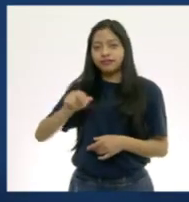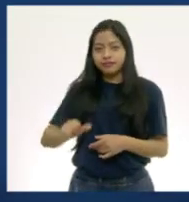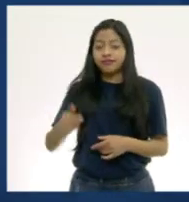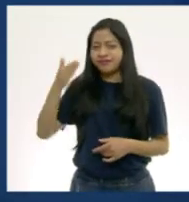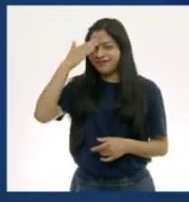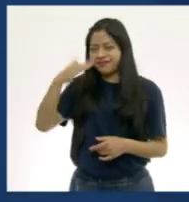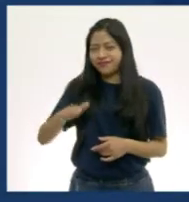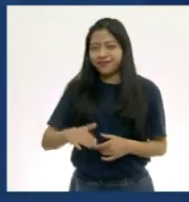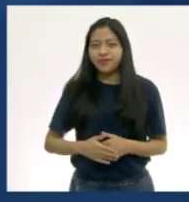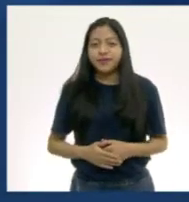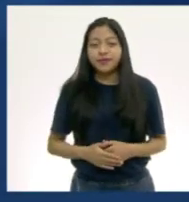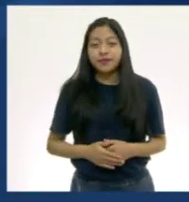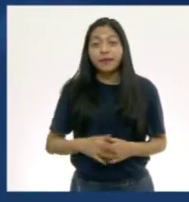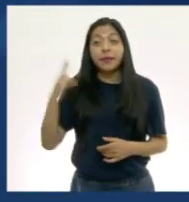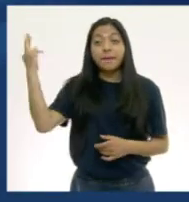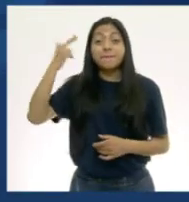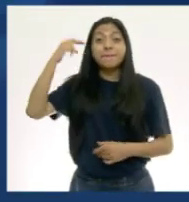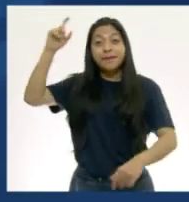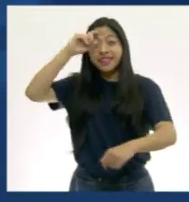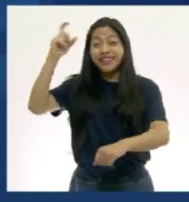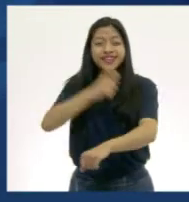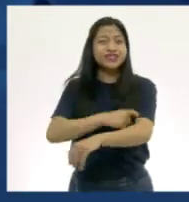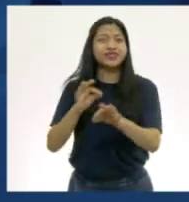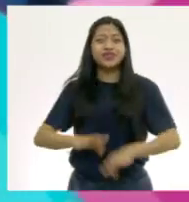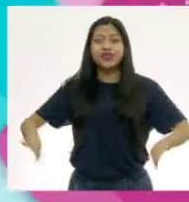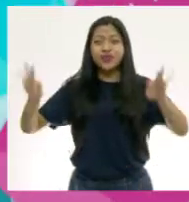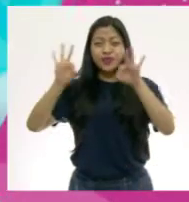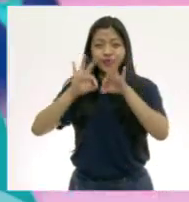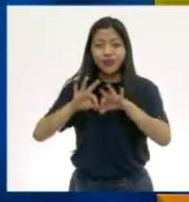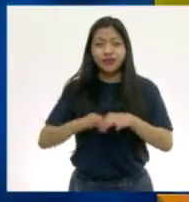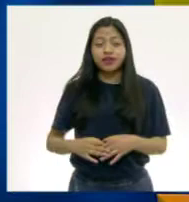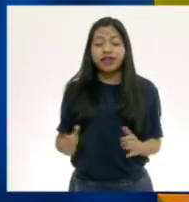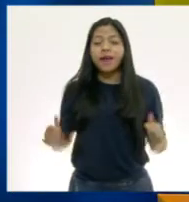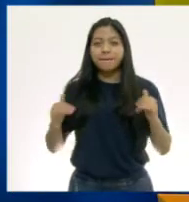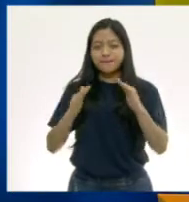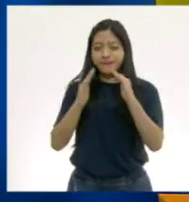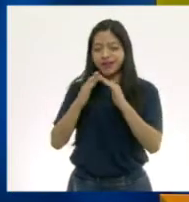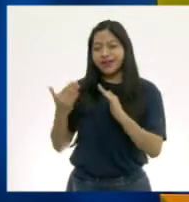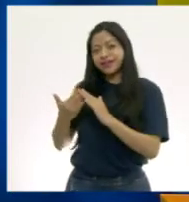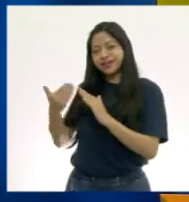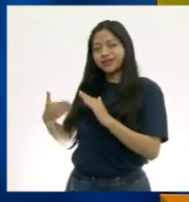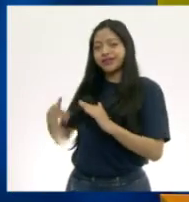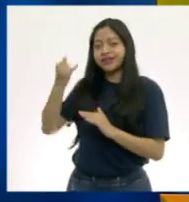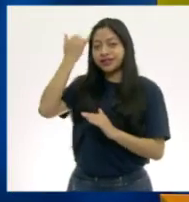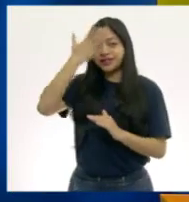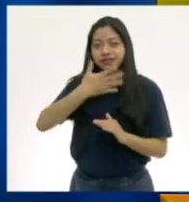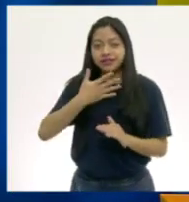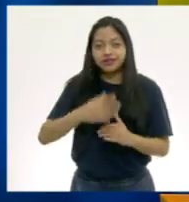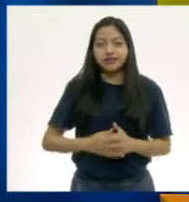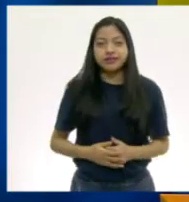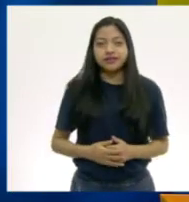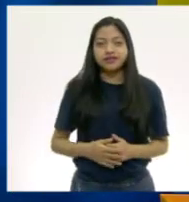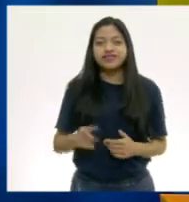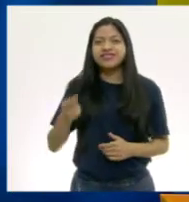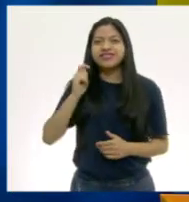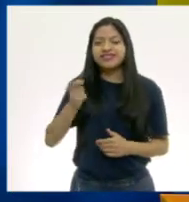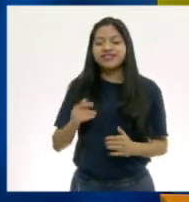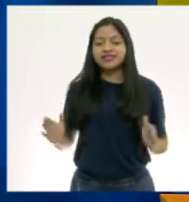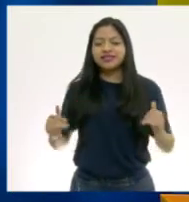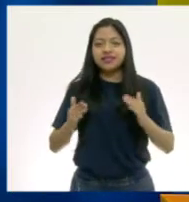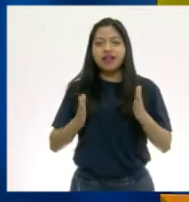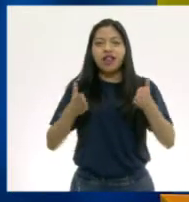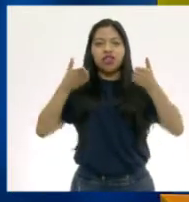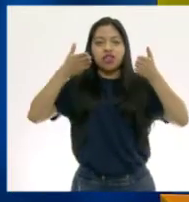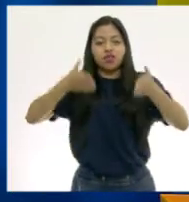¿sabías que los faraones eran tan importantes en Egipto que las famosas pirámides que vimos al principio no fueron otra cosa que tumbas muy